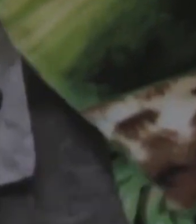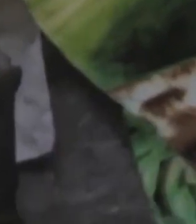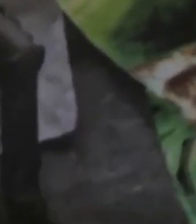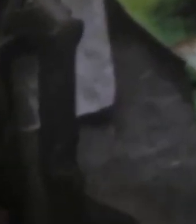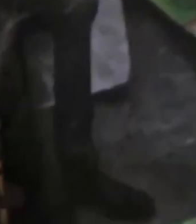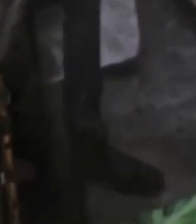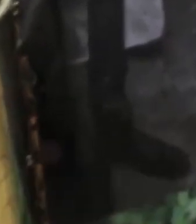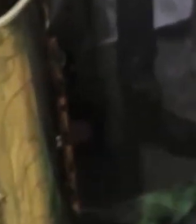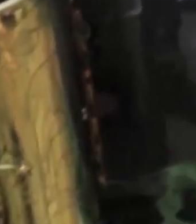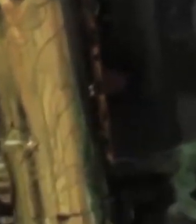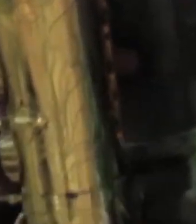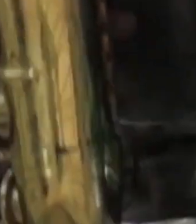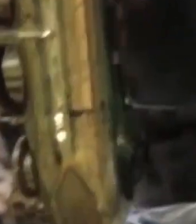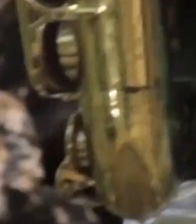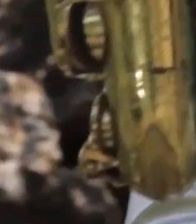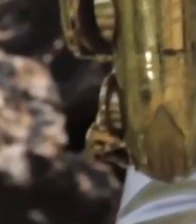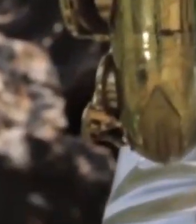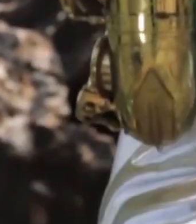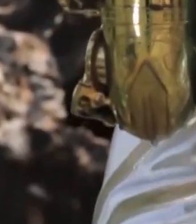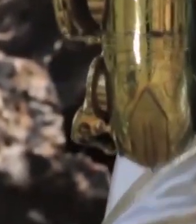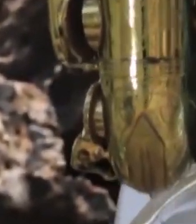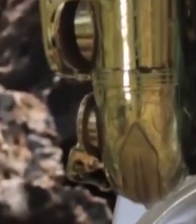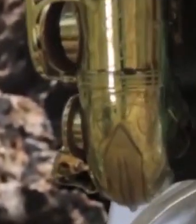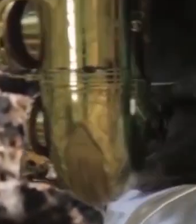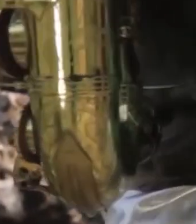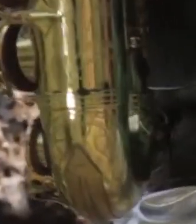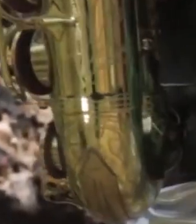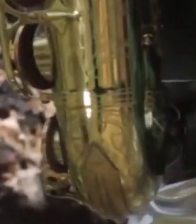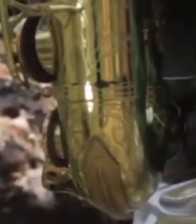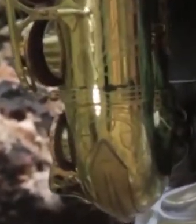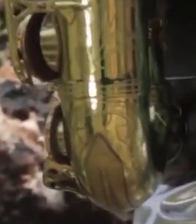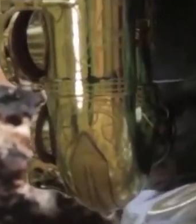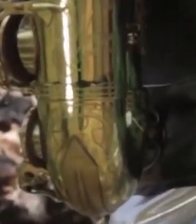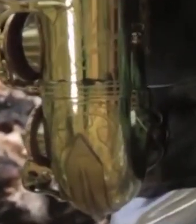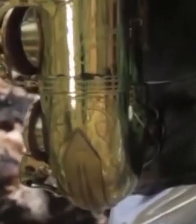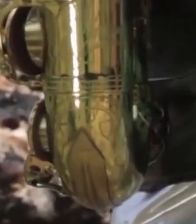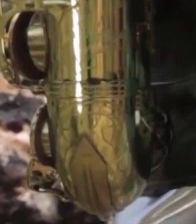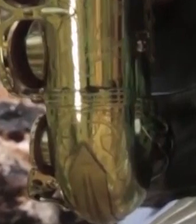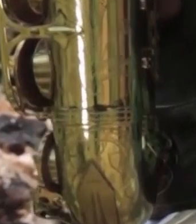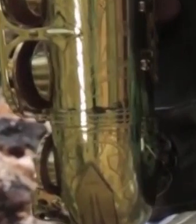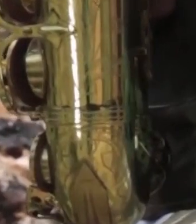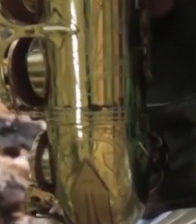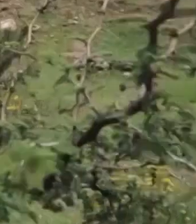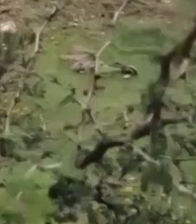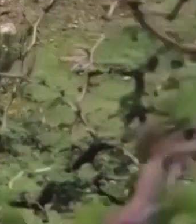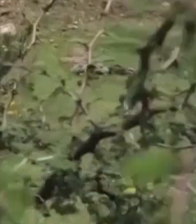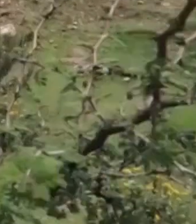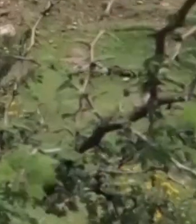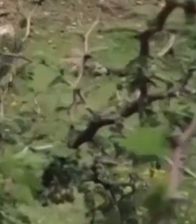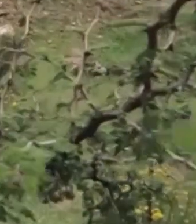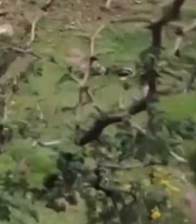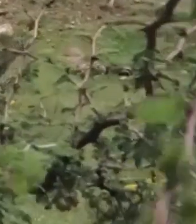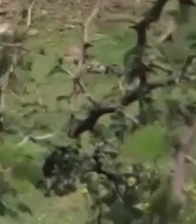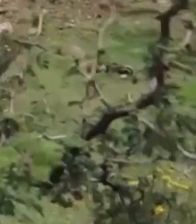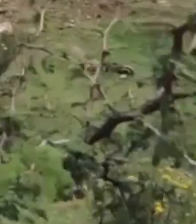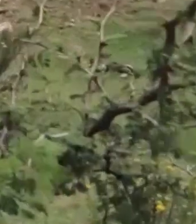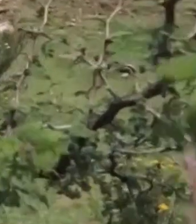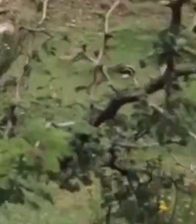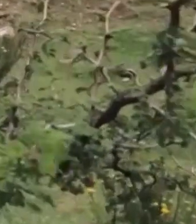Desde las ruinas, nuestras vidas al acecho por